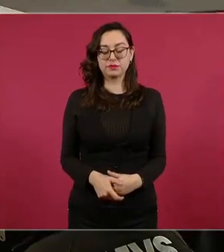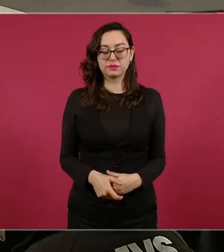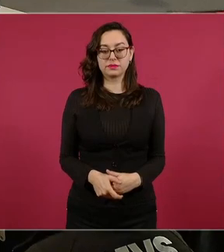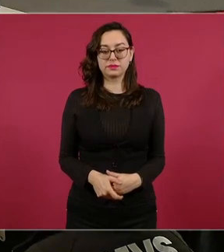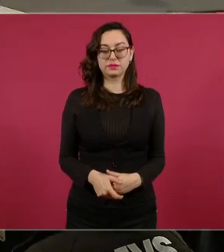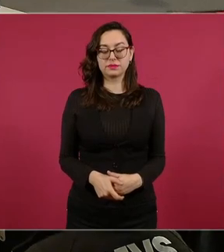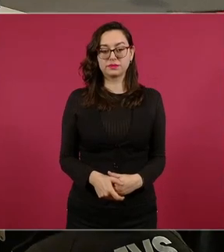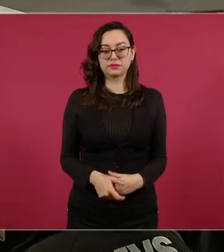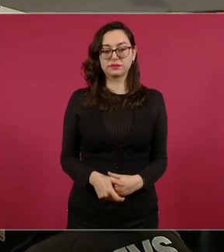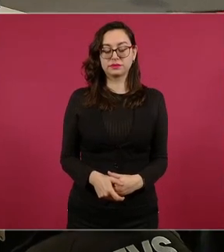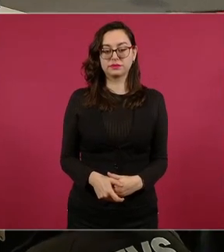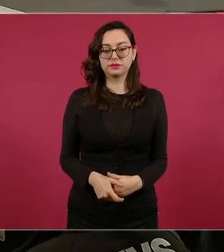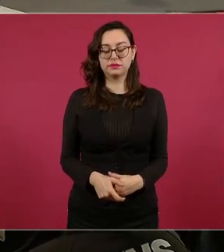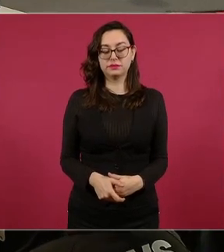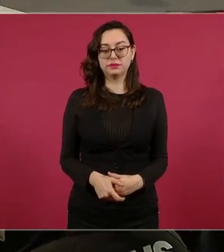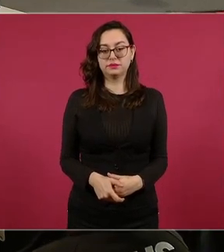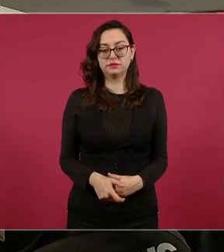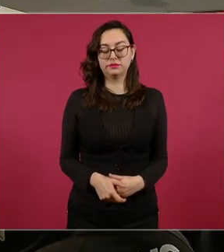porque ellos son